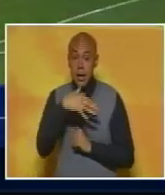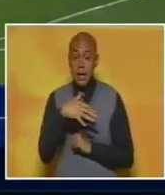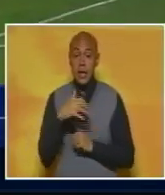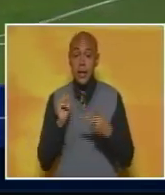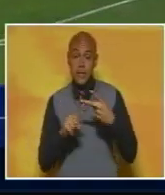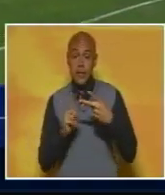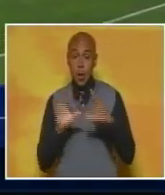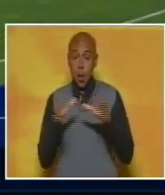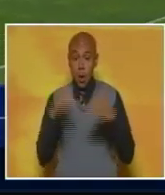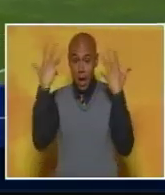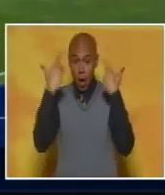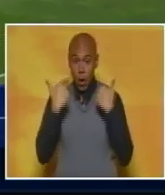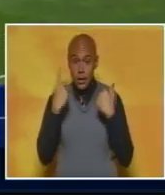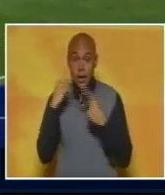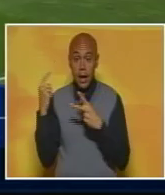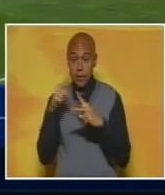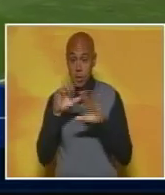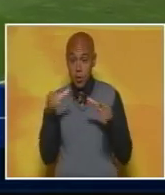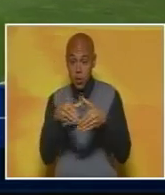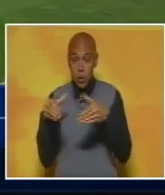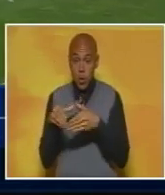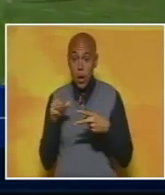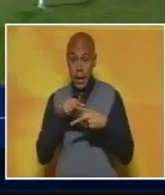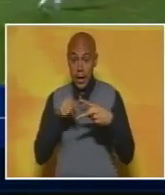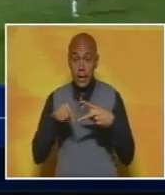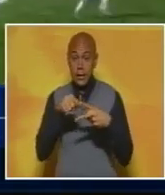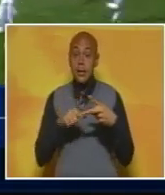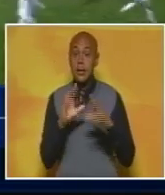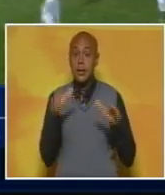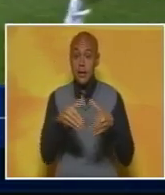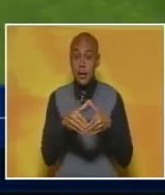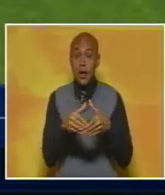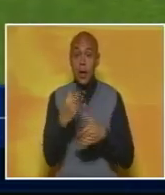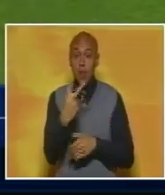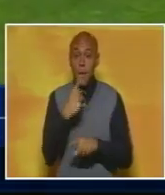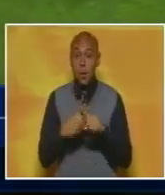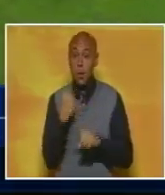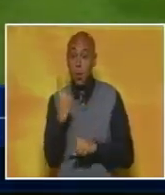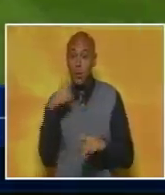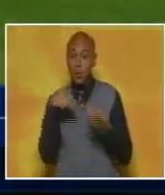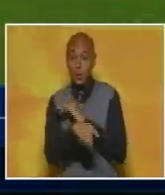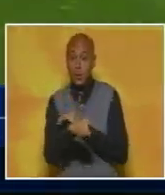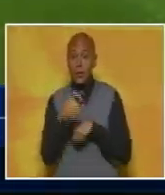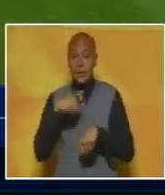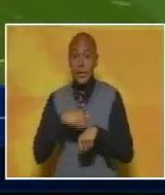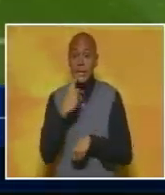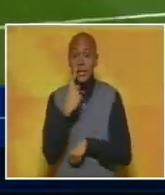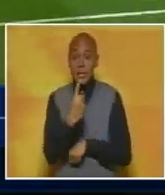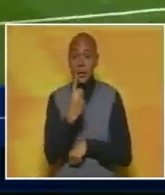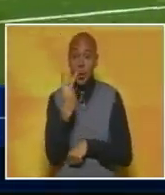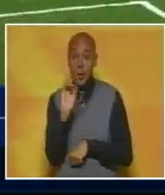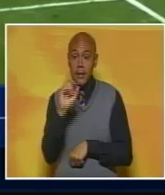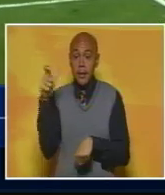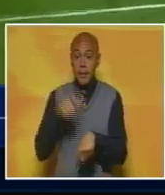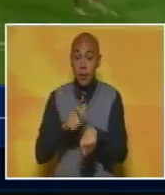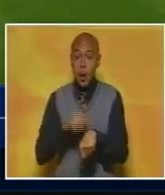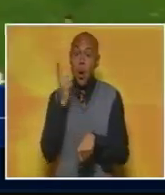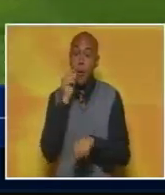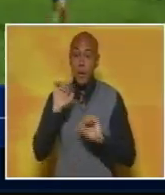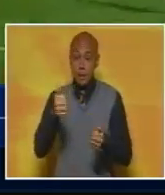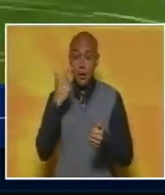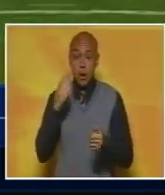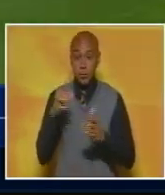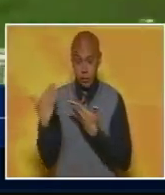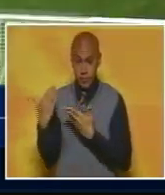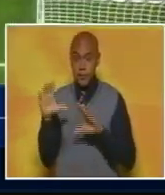Segunda División B, el tercer nivel del fútbol español, con marcador de 2-1 en 120 minutos. Ángel Correa adelantó